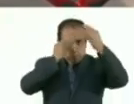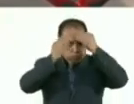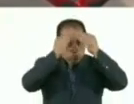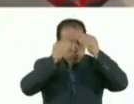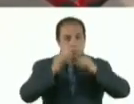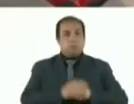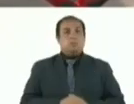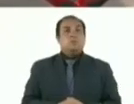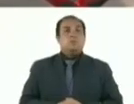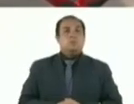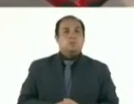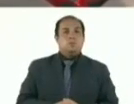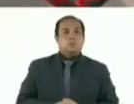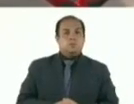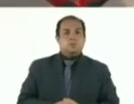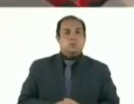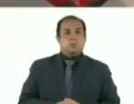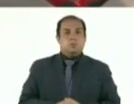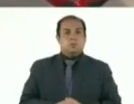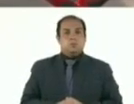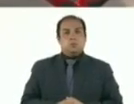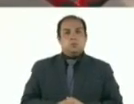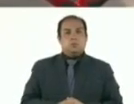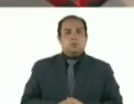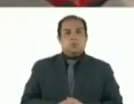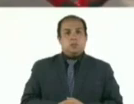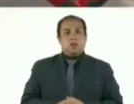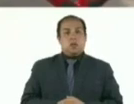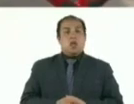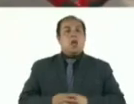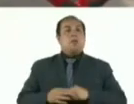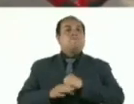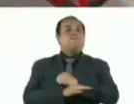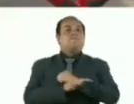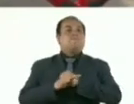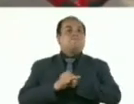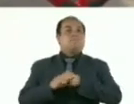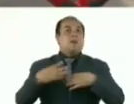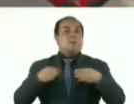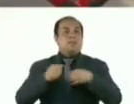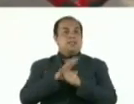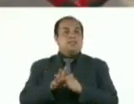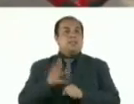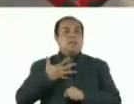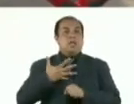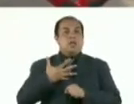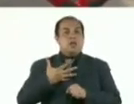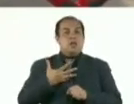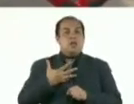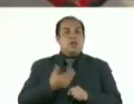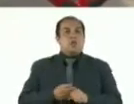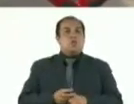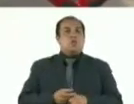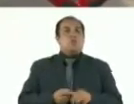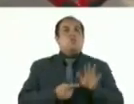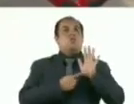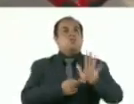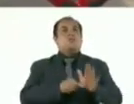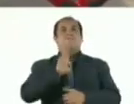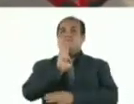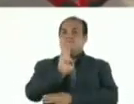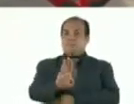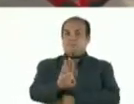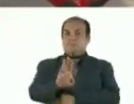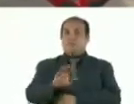podemos abrevar. Mientras la pandemia tenía un símbolo o un signo de freno,